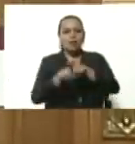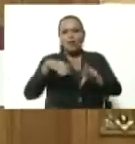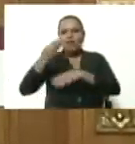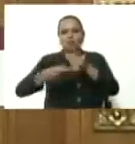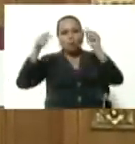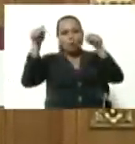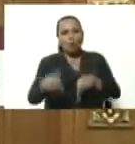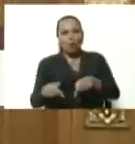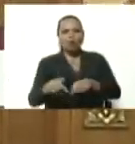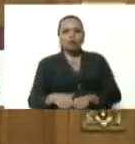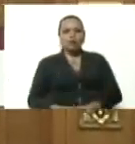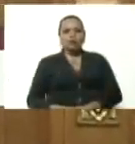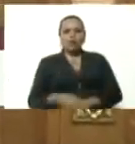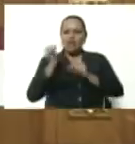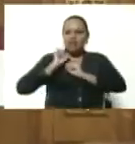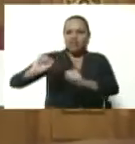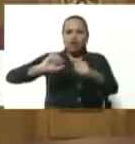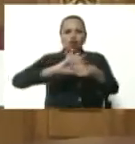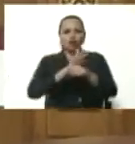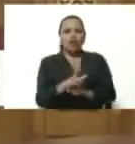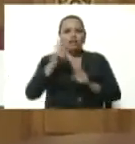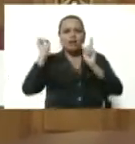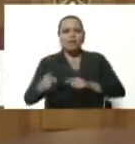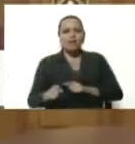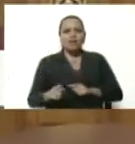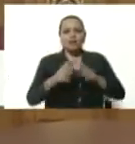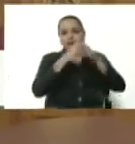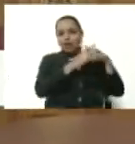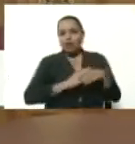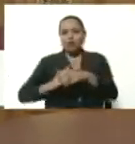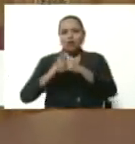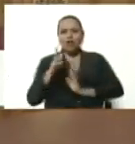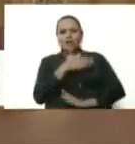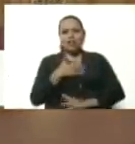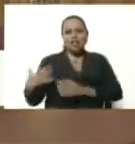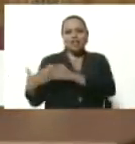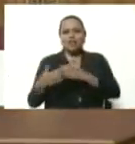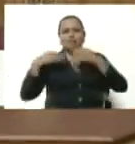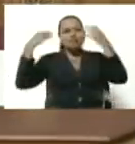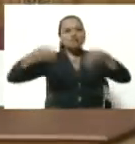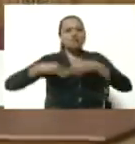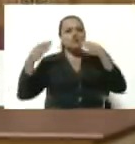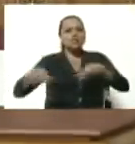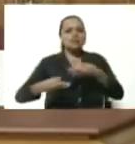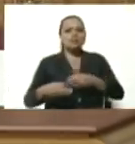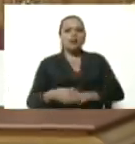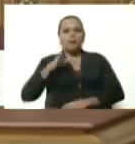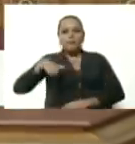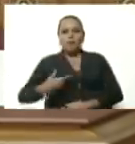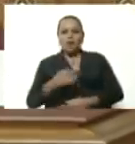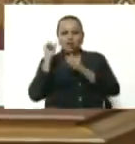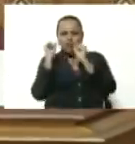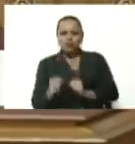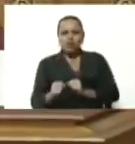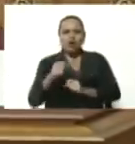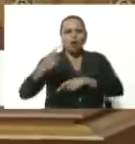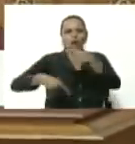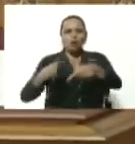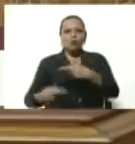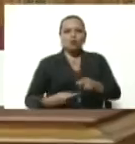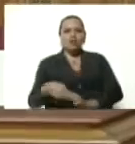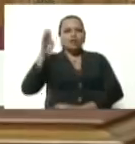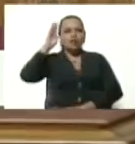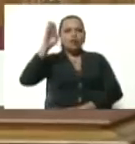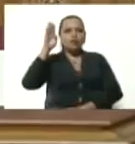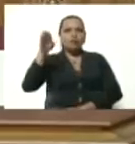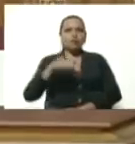hoy contra la pandemia y contra el imperio, dispuesto a combatir por siempre para garantizarle a las generaciones del